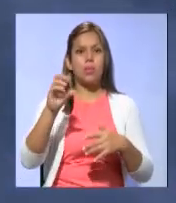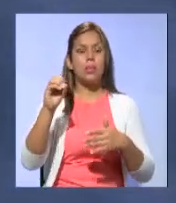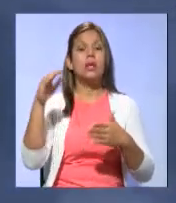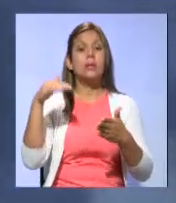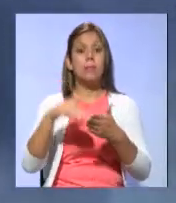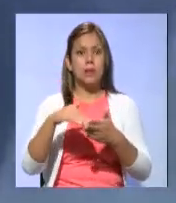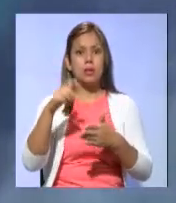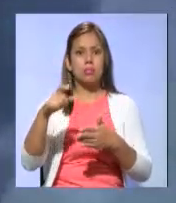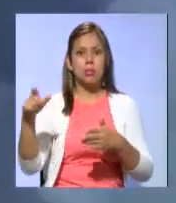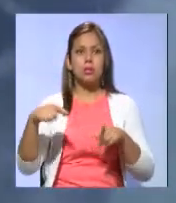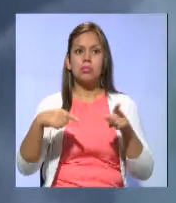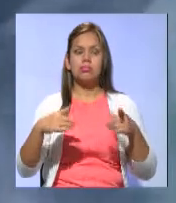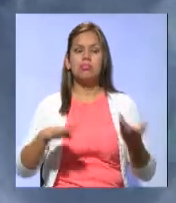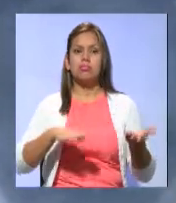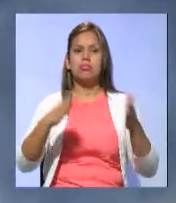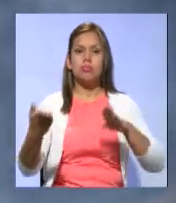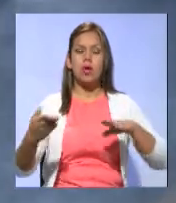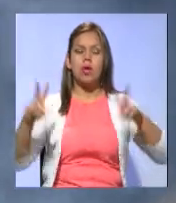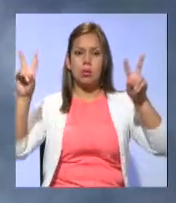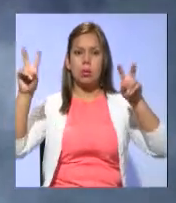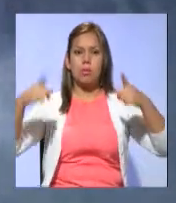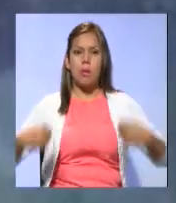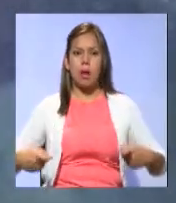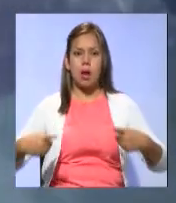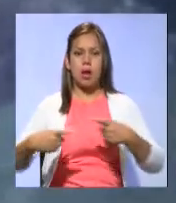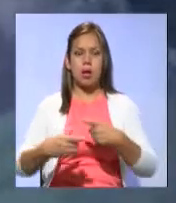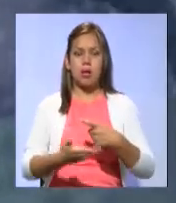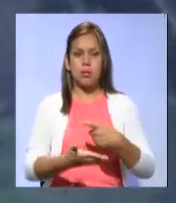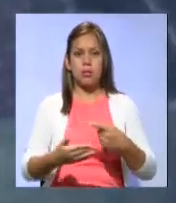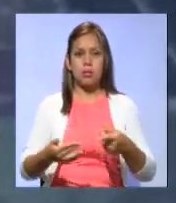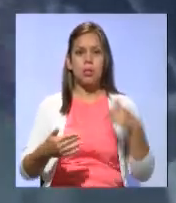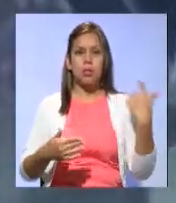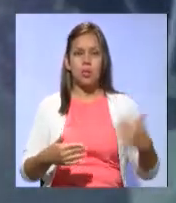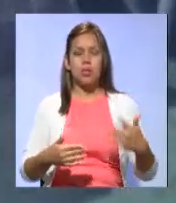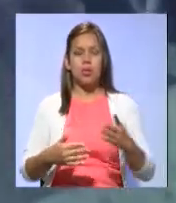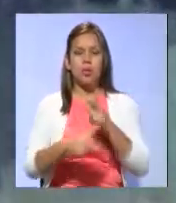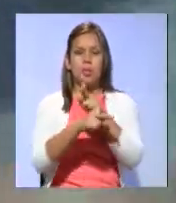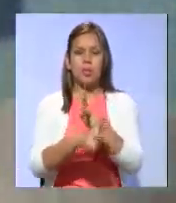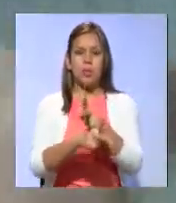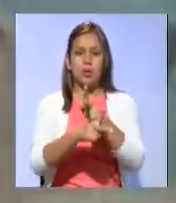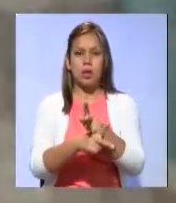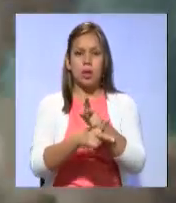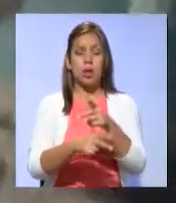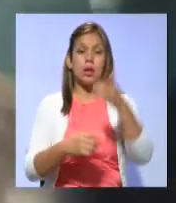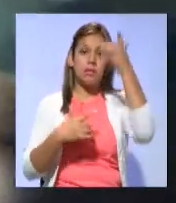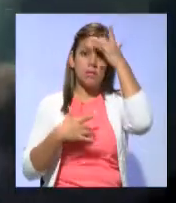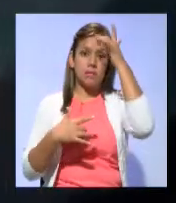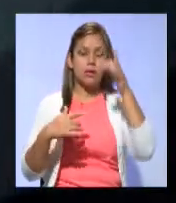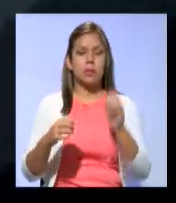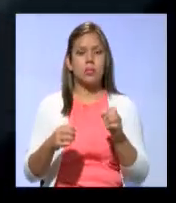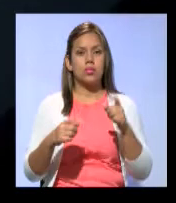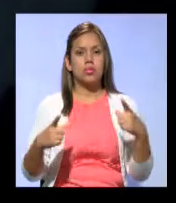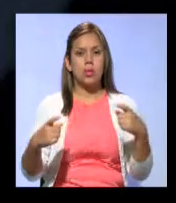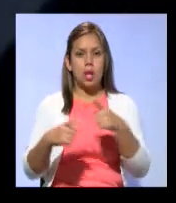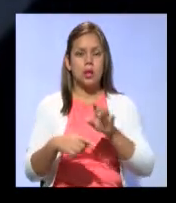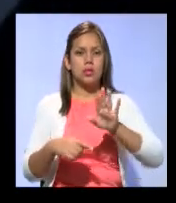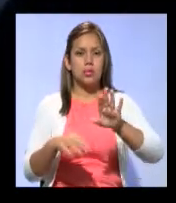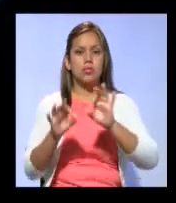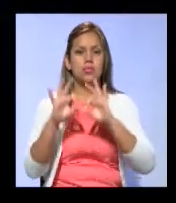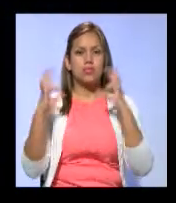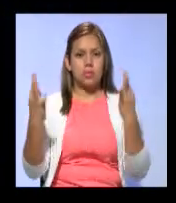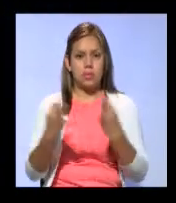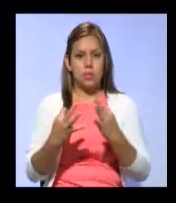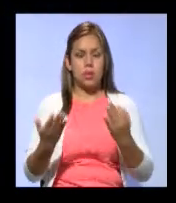habrán fallecido por esta causa. La iniciativa, que trasciende fronteras, busca proteger a los enfermos con cáncer y sus familias. Por